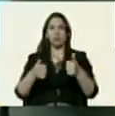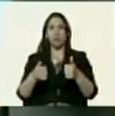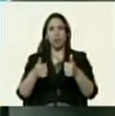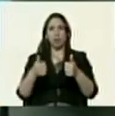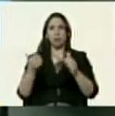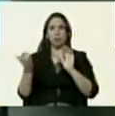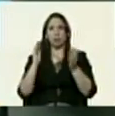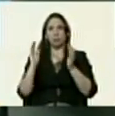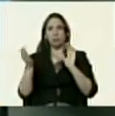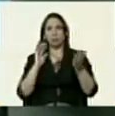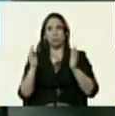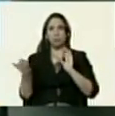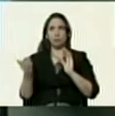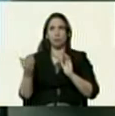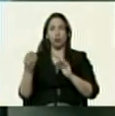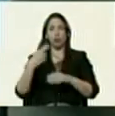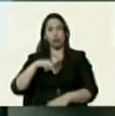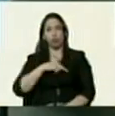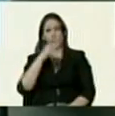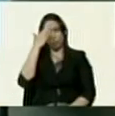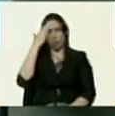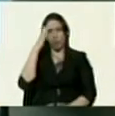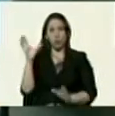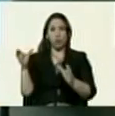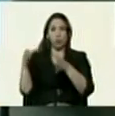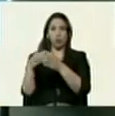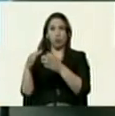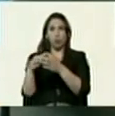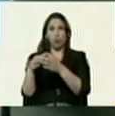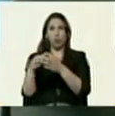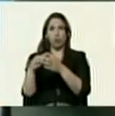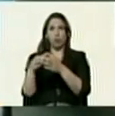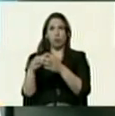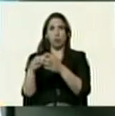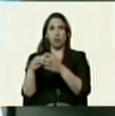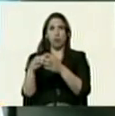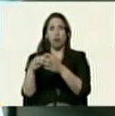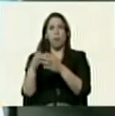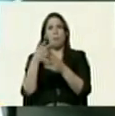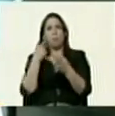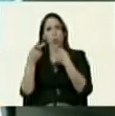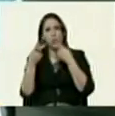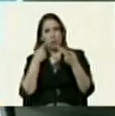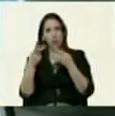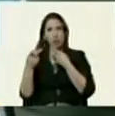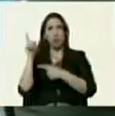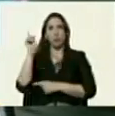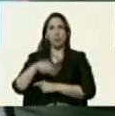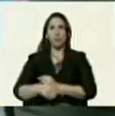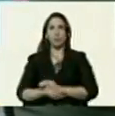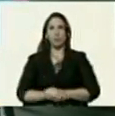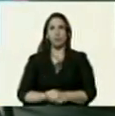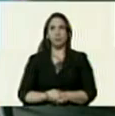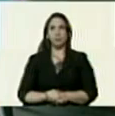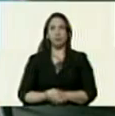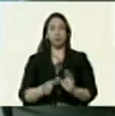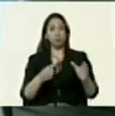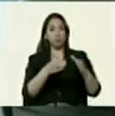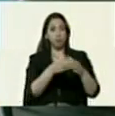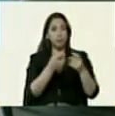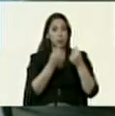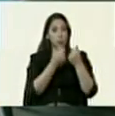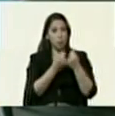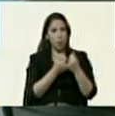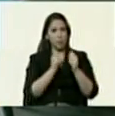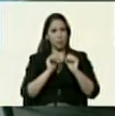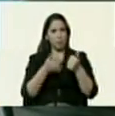conversaciones. Sabemos que hubo algunas reuniones con no solo con sectores políticos, sino también con sectores económicos a partir